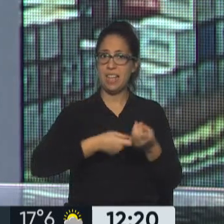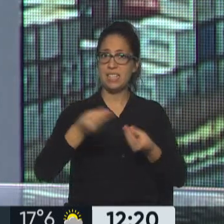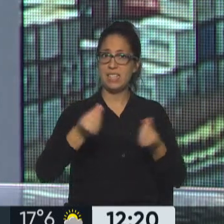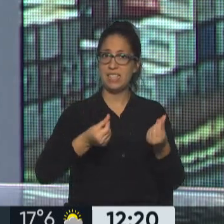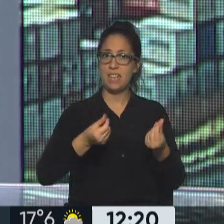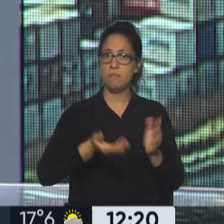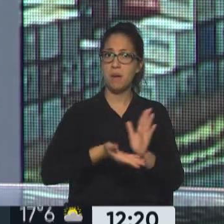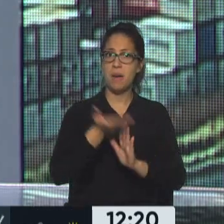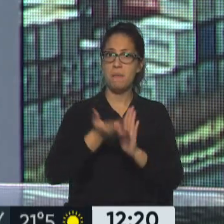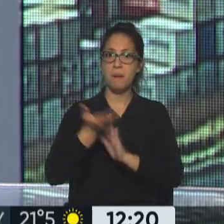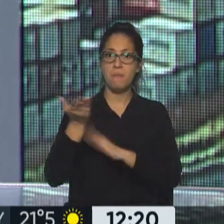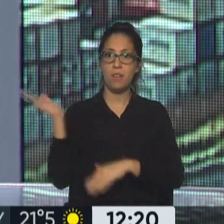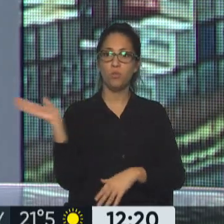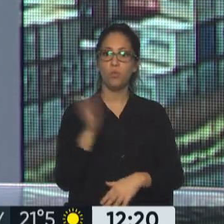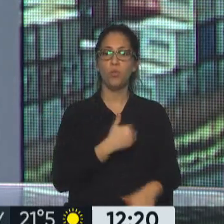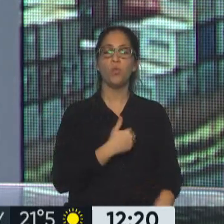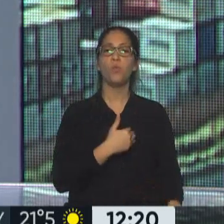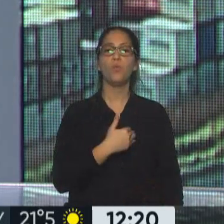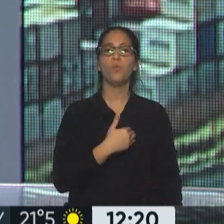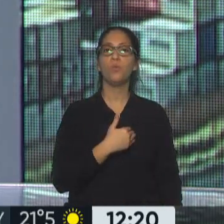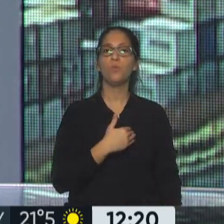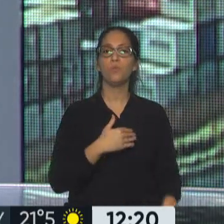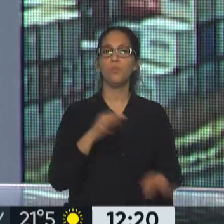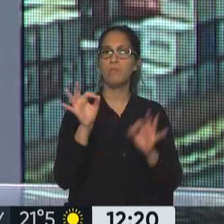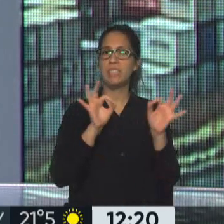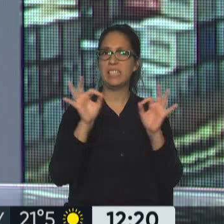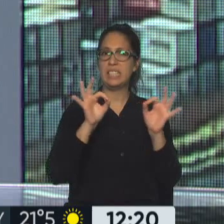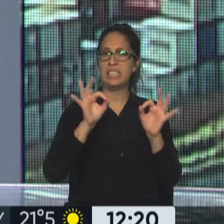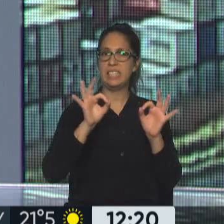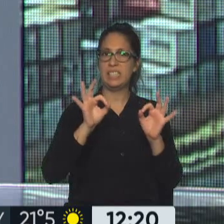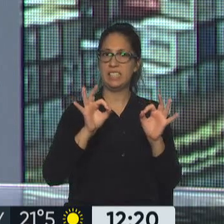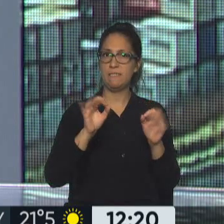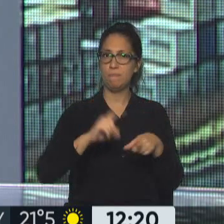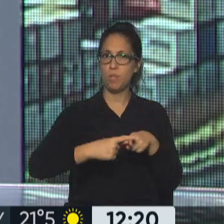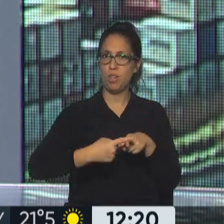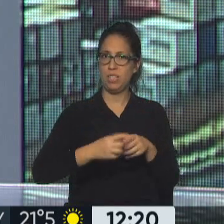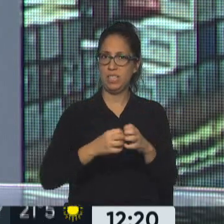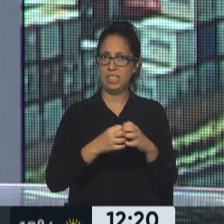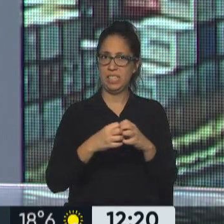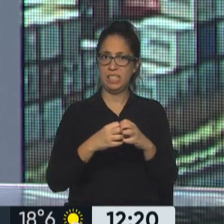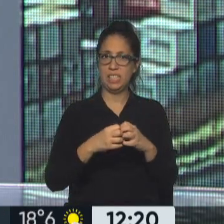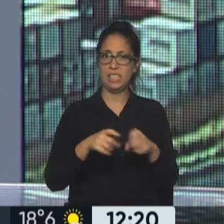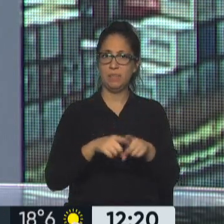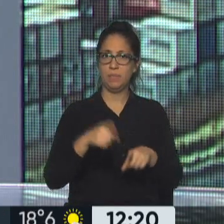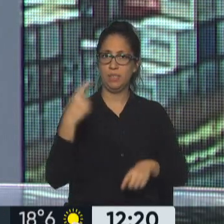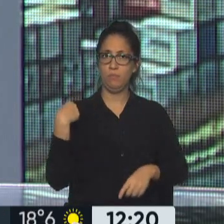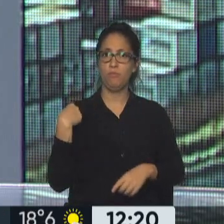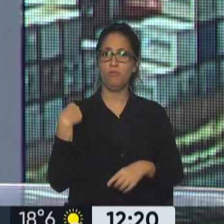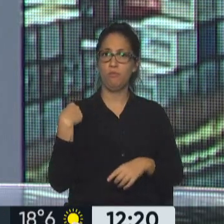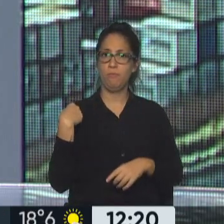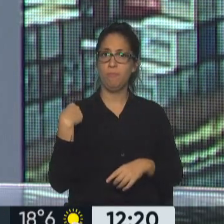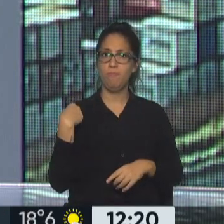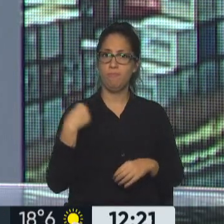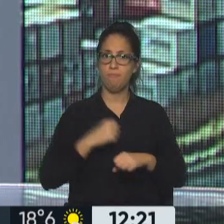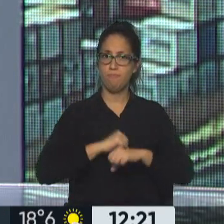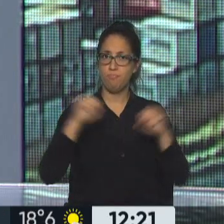alternativos están subiendo evidentemente midiendo la la tensión política caí en la situación que ayer Se generó muy